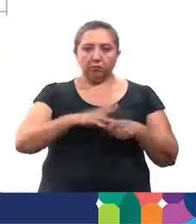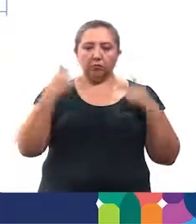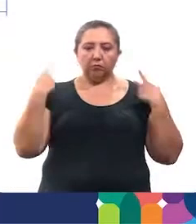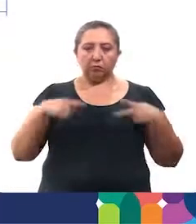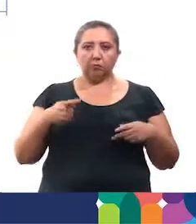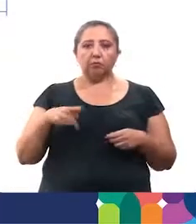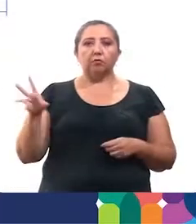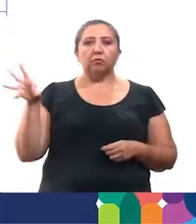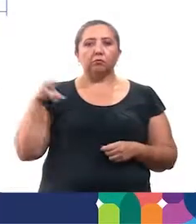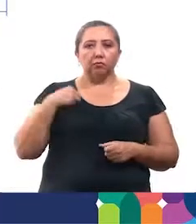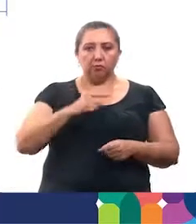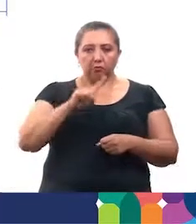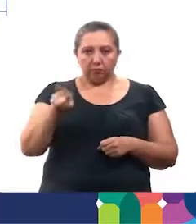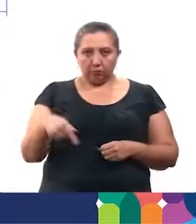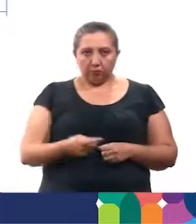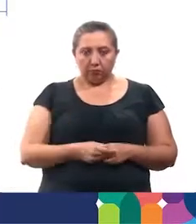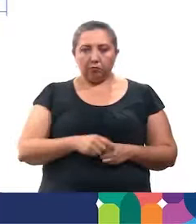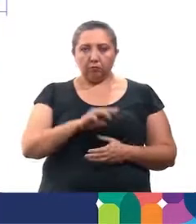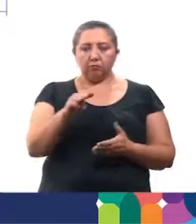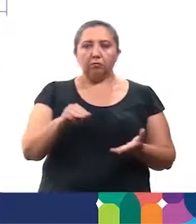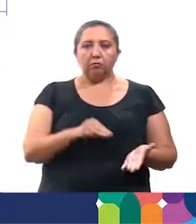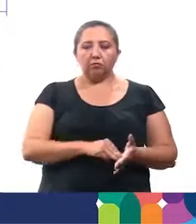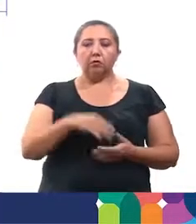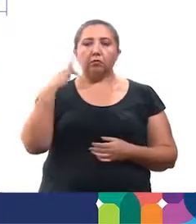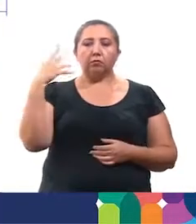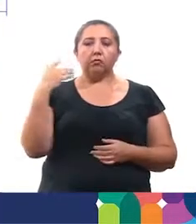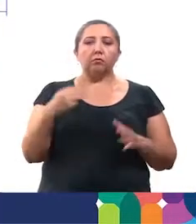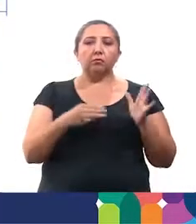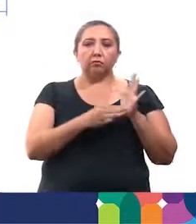de personas contagiadas son Mérida,